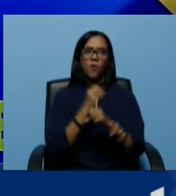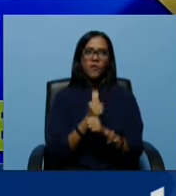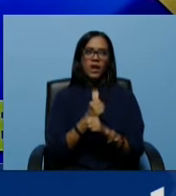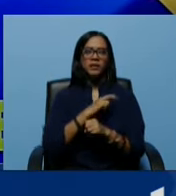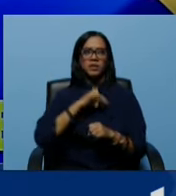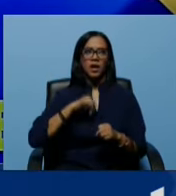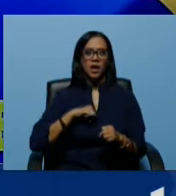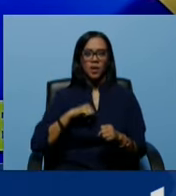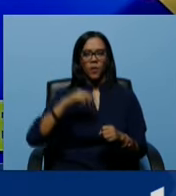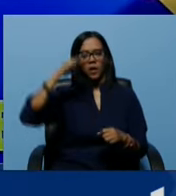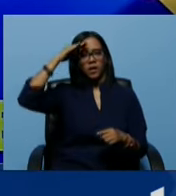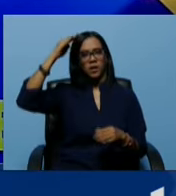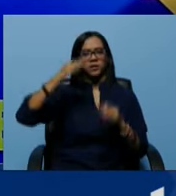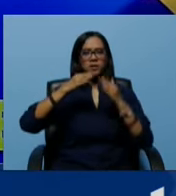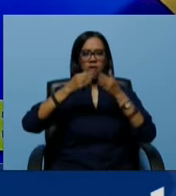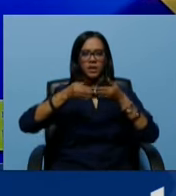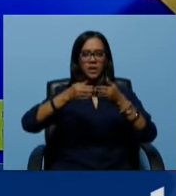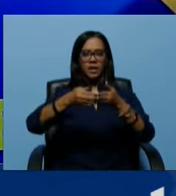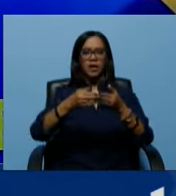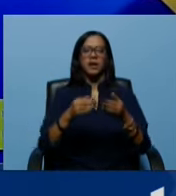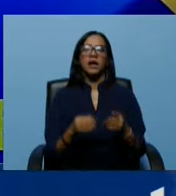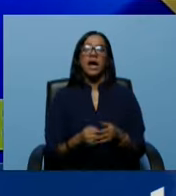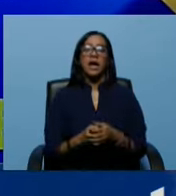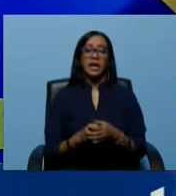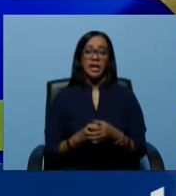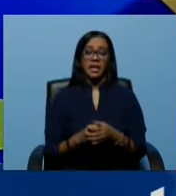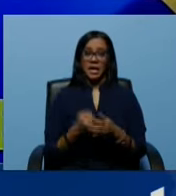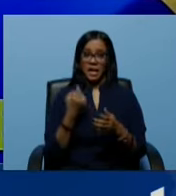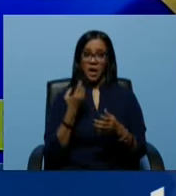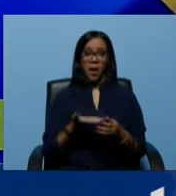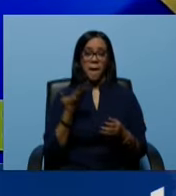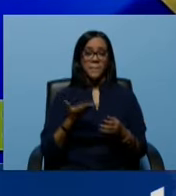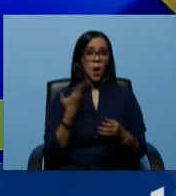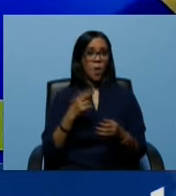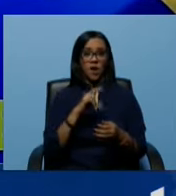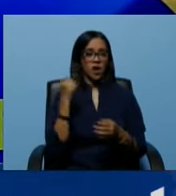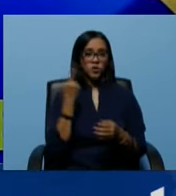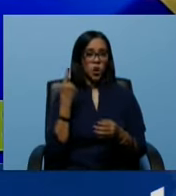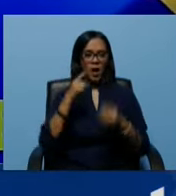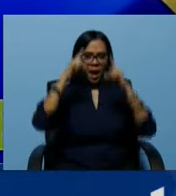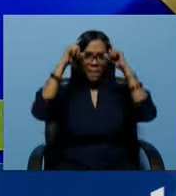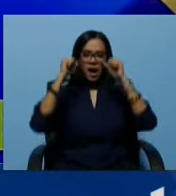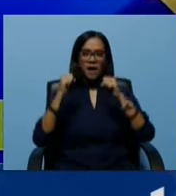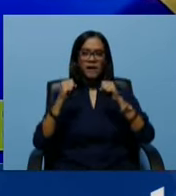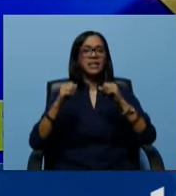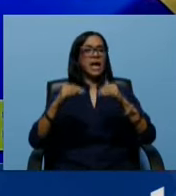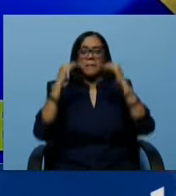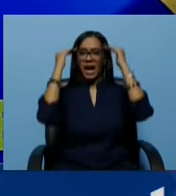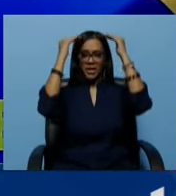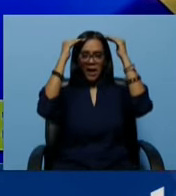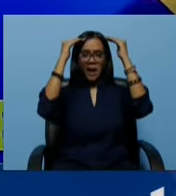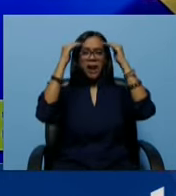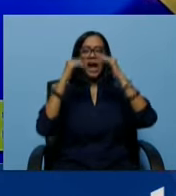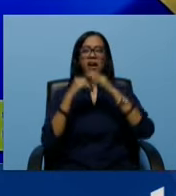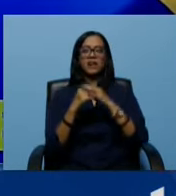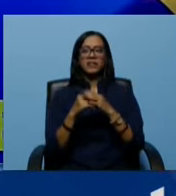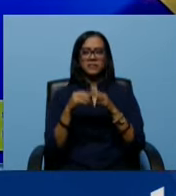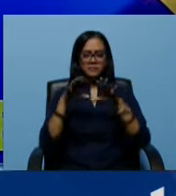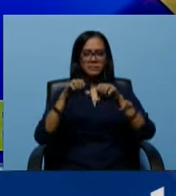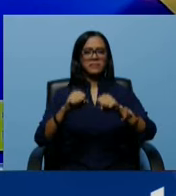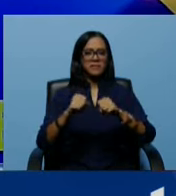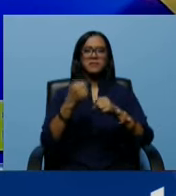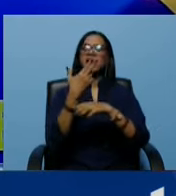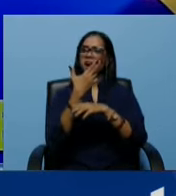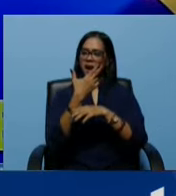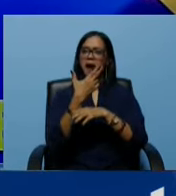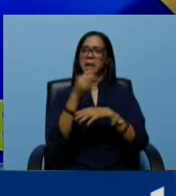Armada Nacional Bolivariana, que es una cantera, no solo de profesionales del más alto nivel, para manejar las armas de